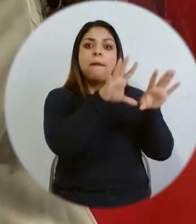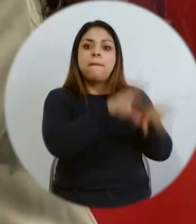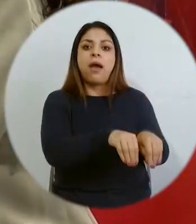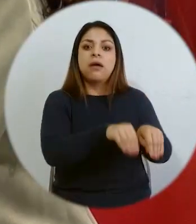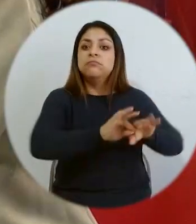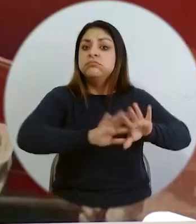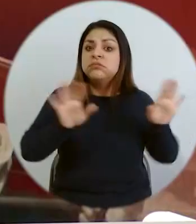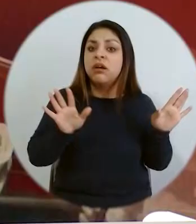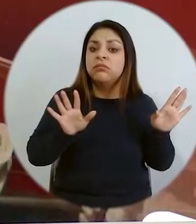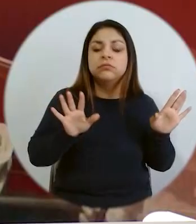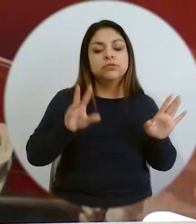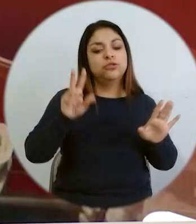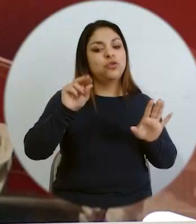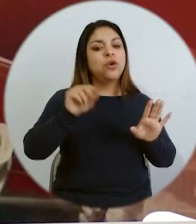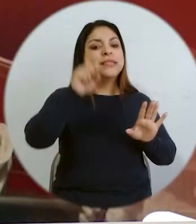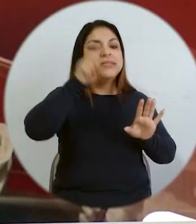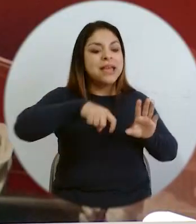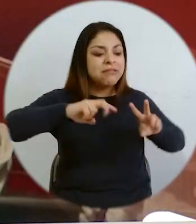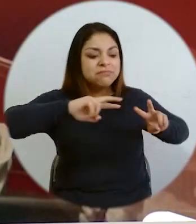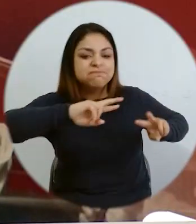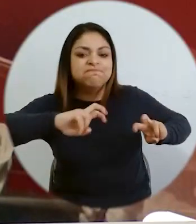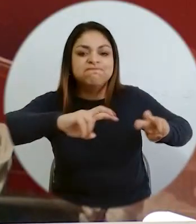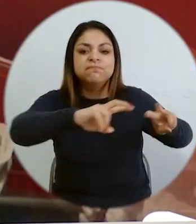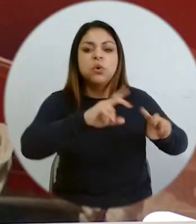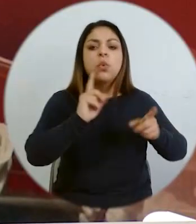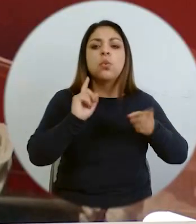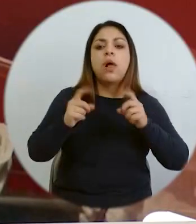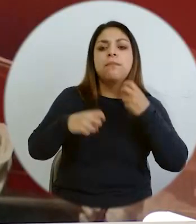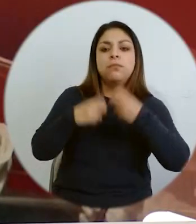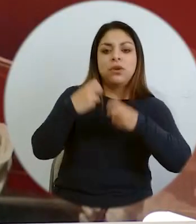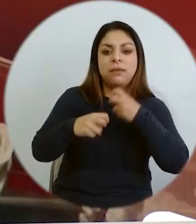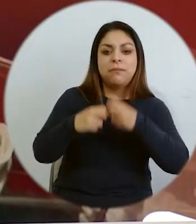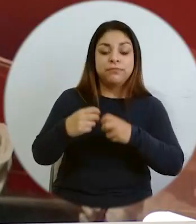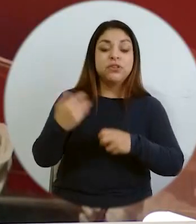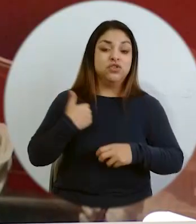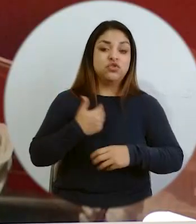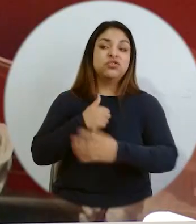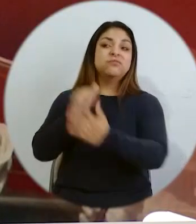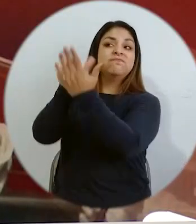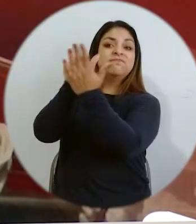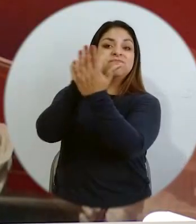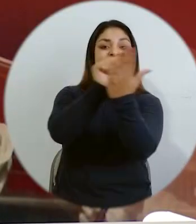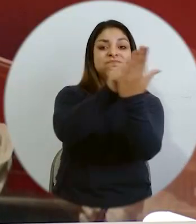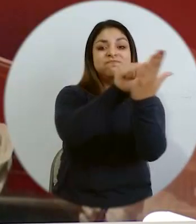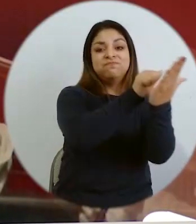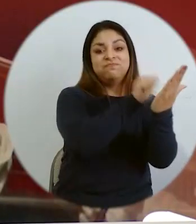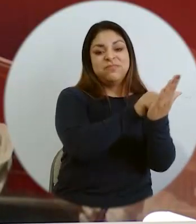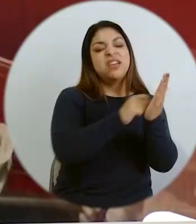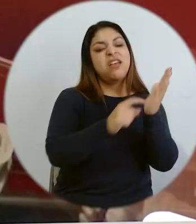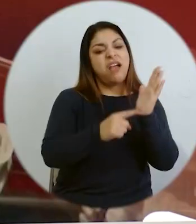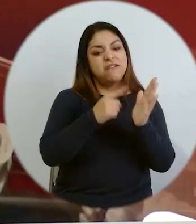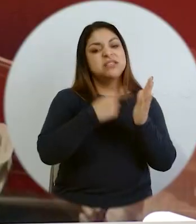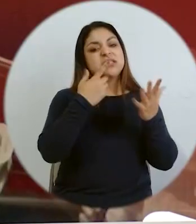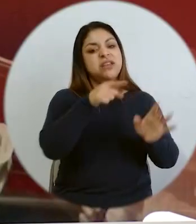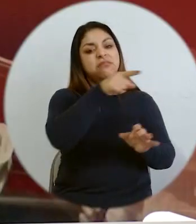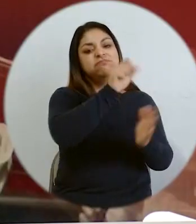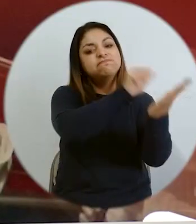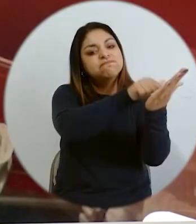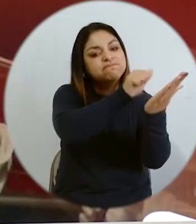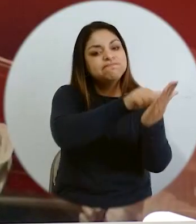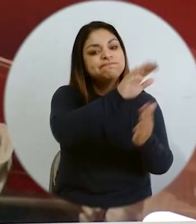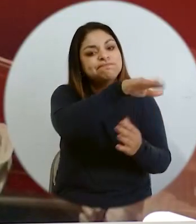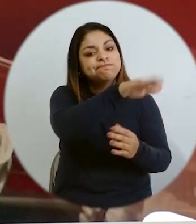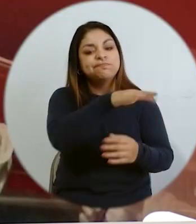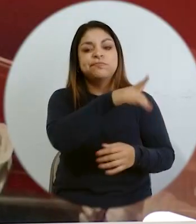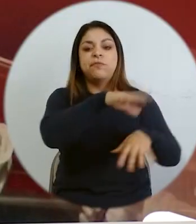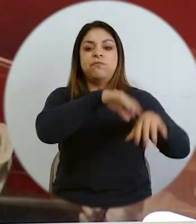está yendo a la génesis de estos problemas, y en muchas ocasiones la puerta que tocamos es la puerta de la autoridad judicial